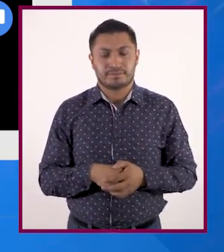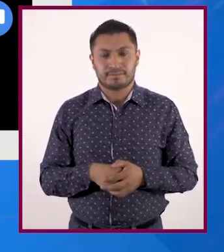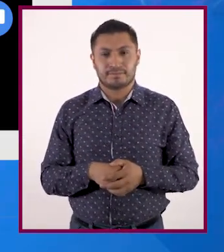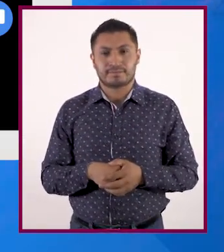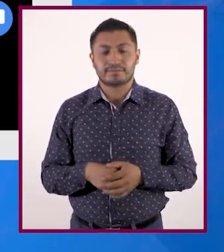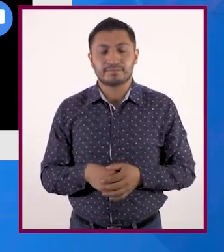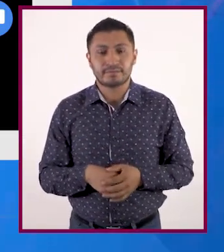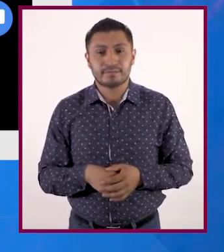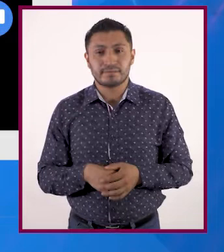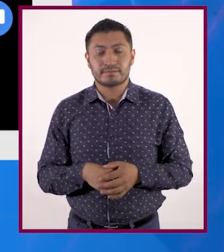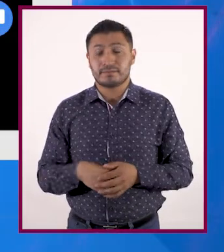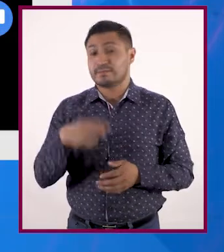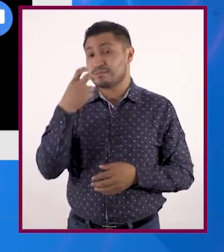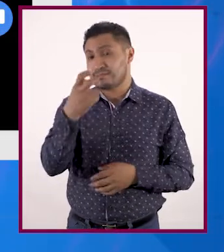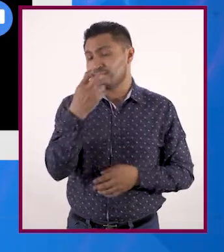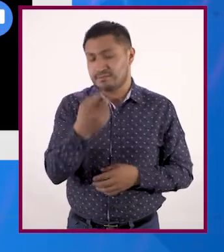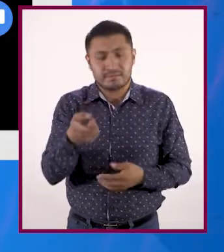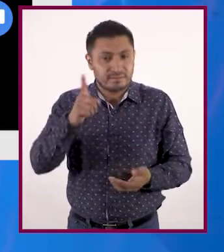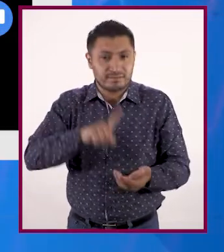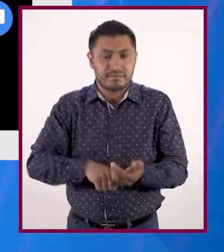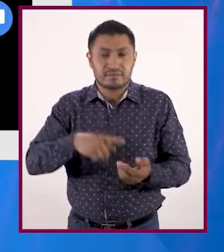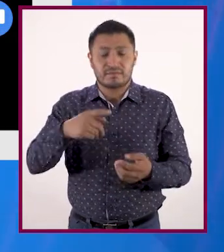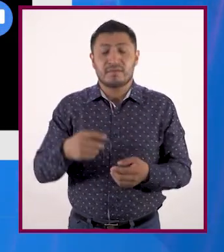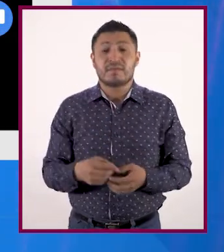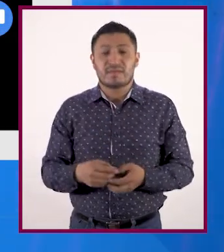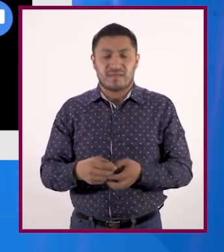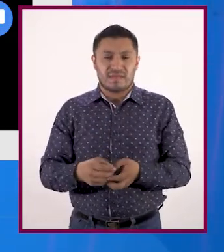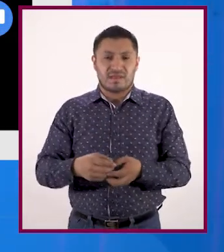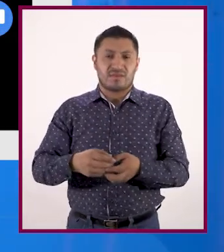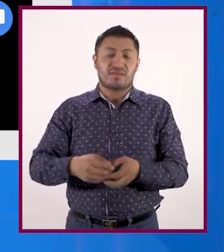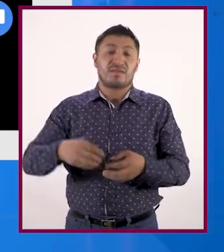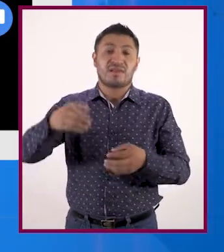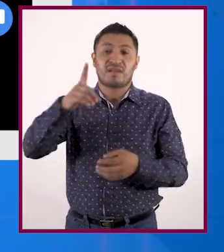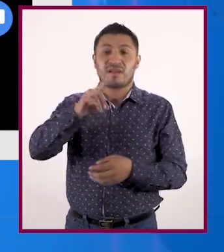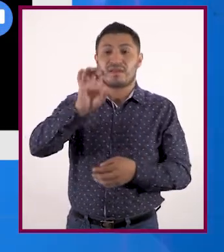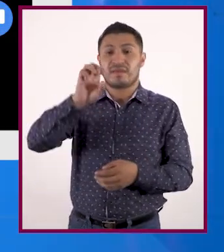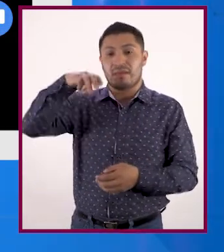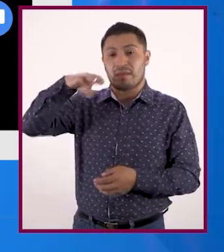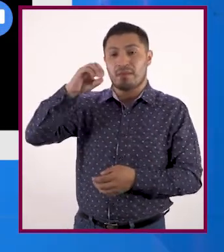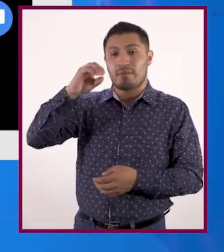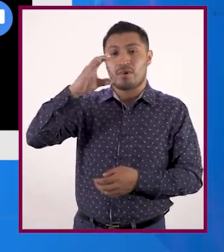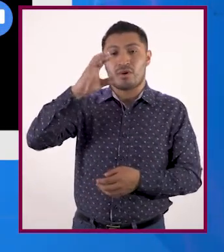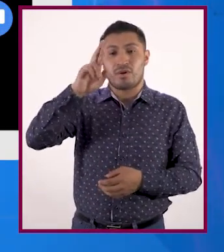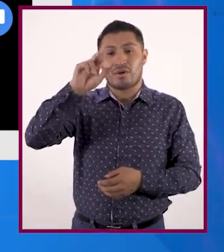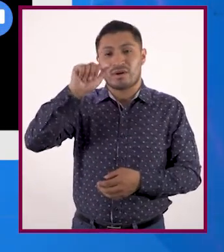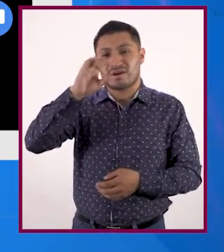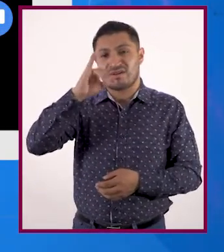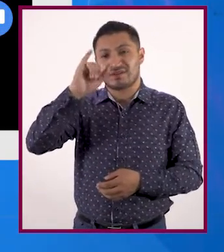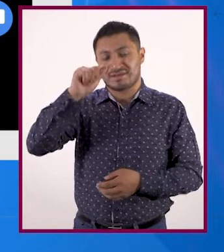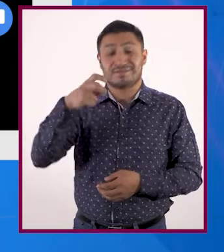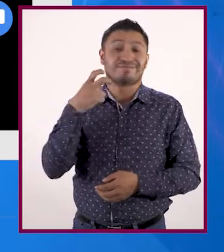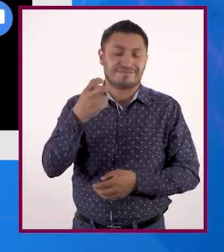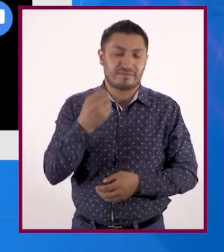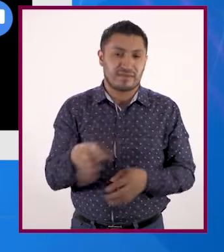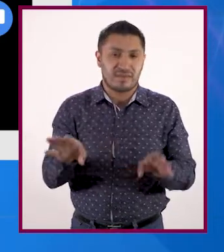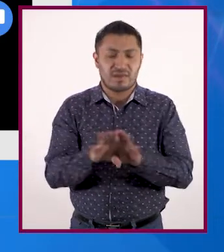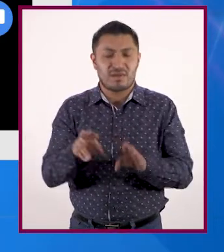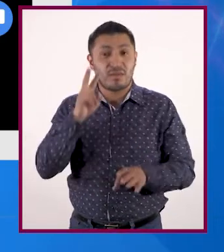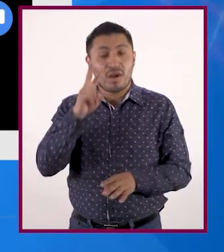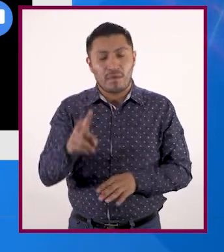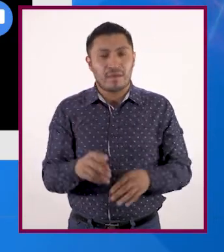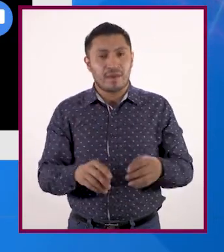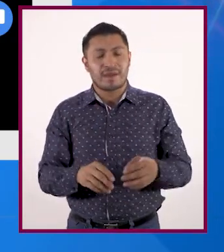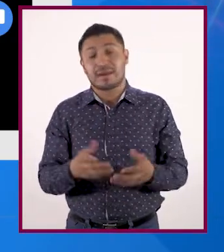básicamente pues eso es parte de la pluralidad que nos da las democracias y las democracias nos permite no solamente ver dos polos